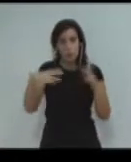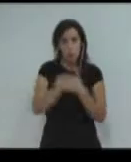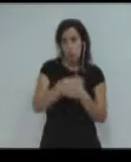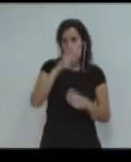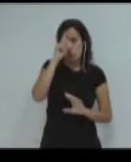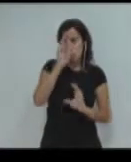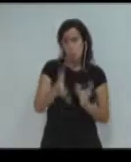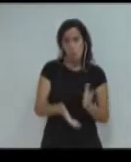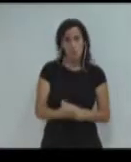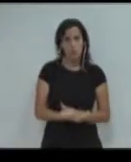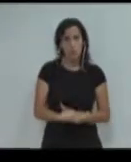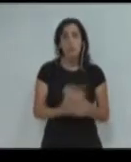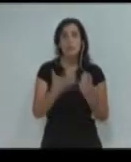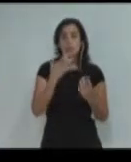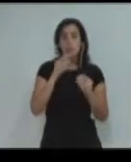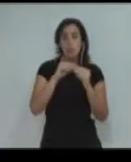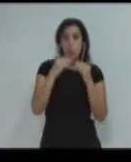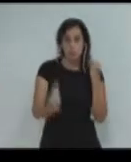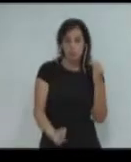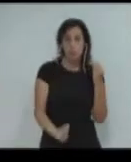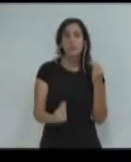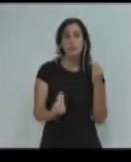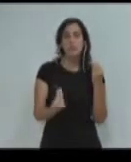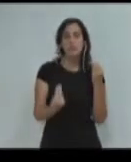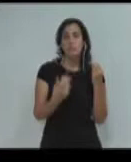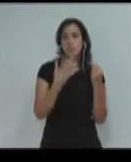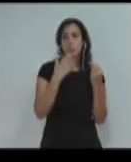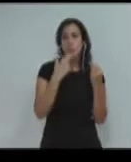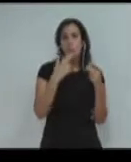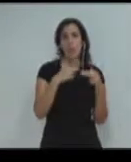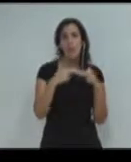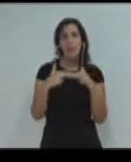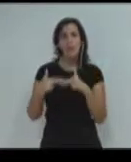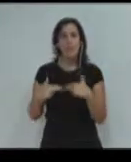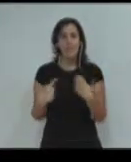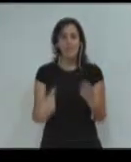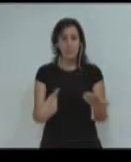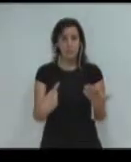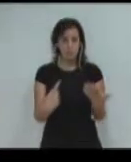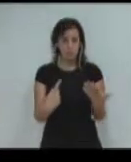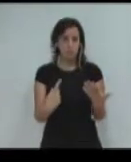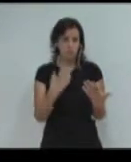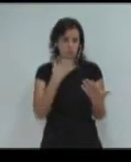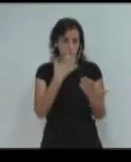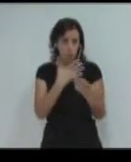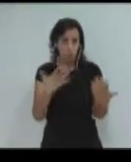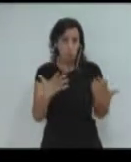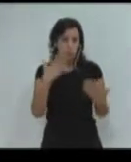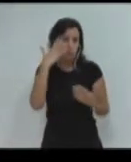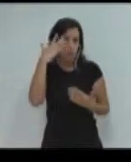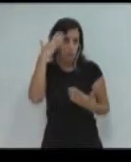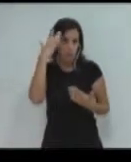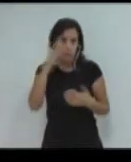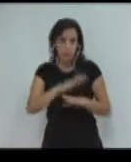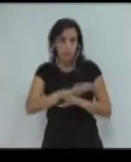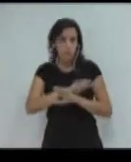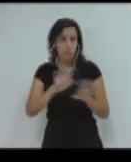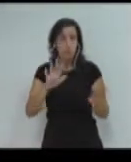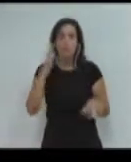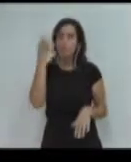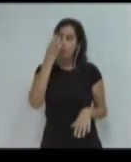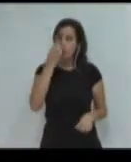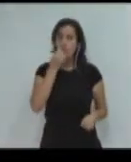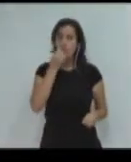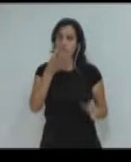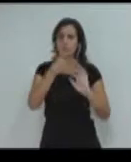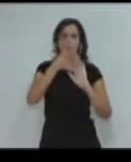Loco. Si el documento tiene 6 enlaces, por poner que tiene pocos, pues imagínate. Entonces tú tienes que